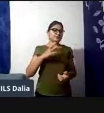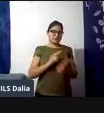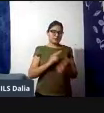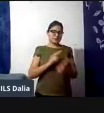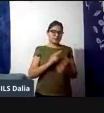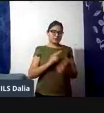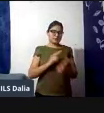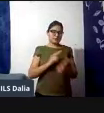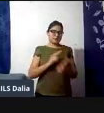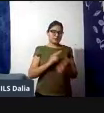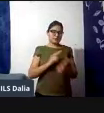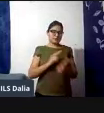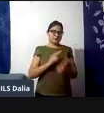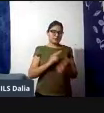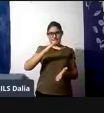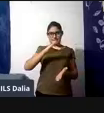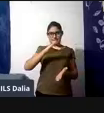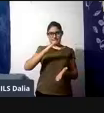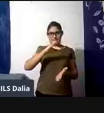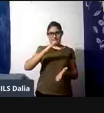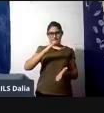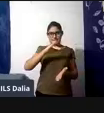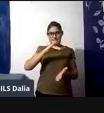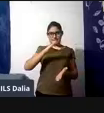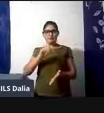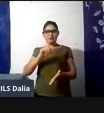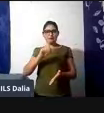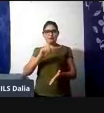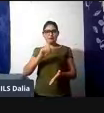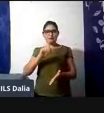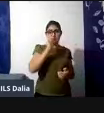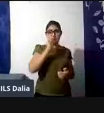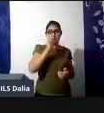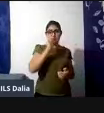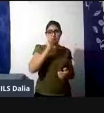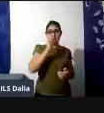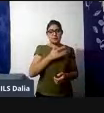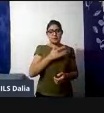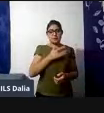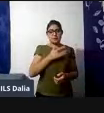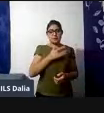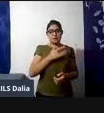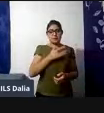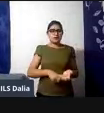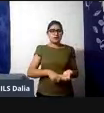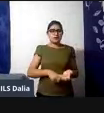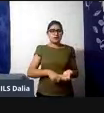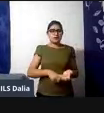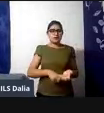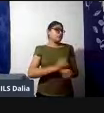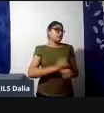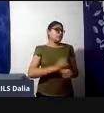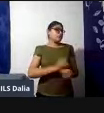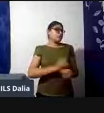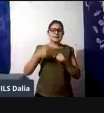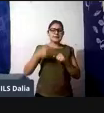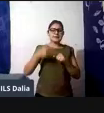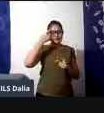niños y las niñas, también tengo mis cuentos que pueden descargar gratuitamente desde mi sitio web, que es